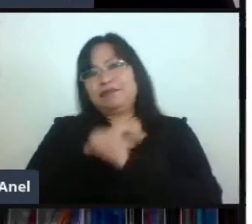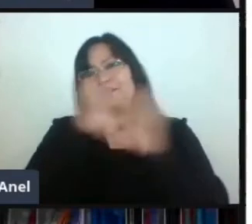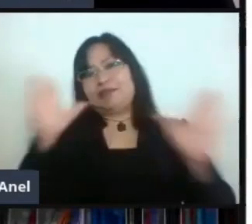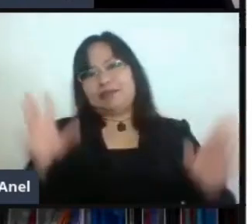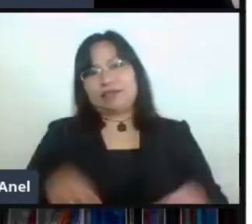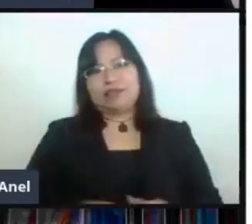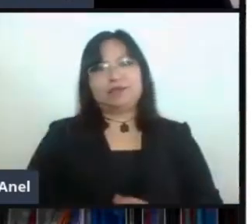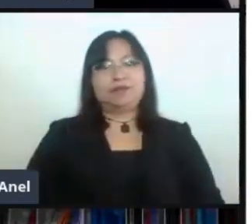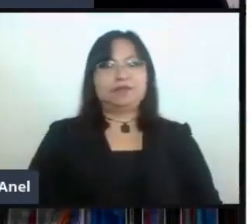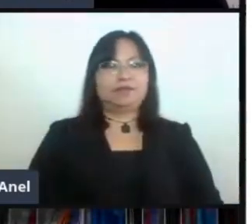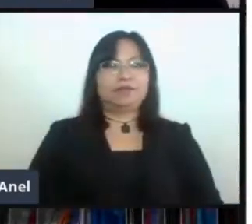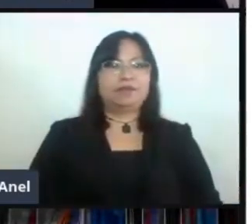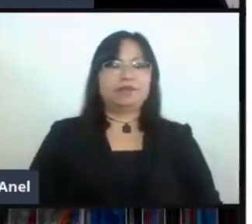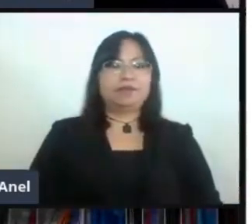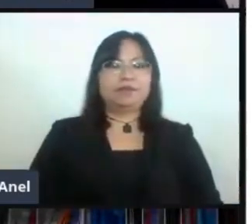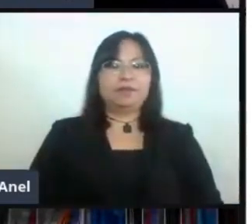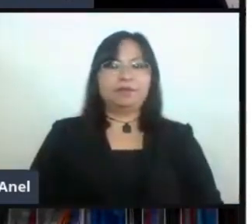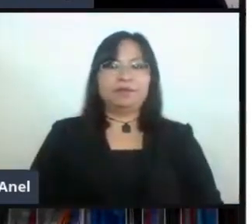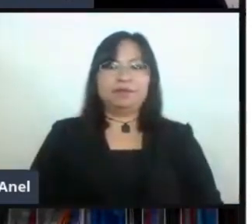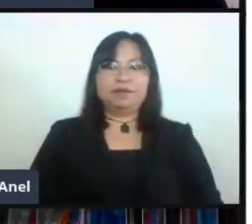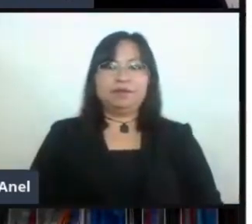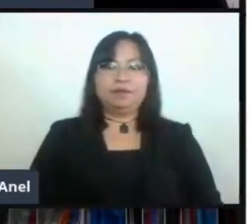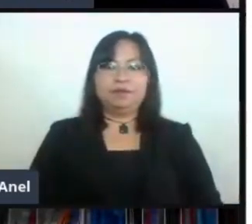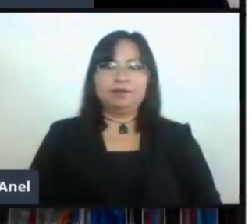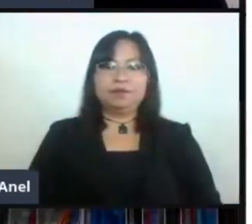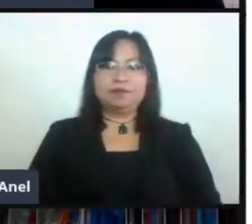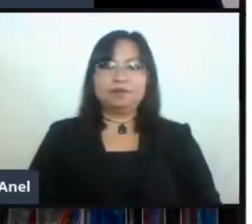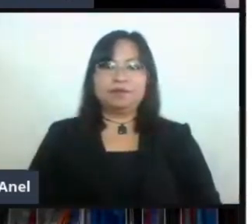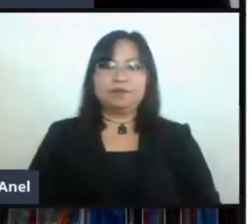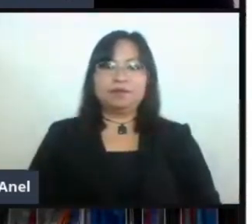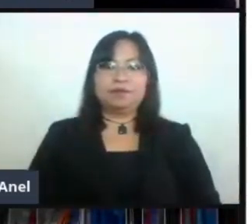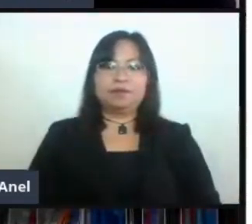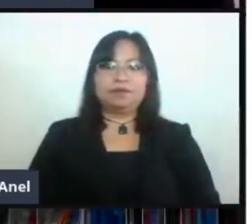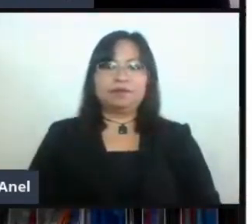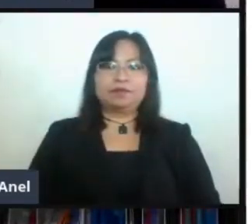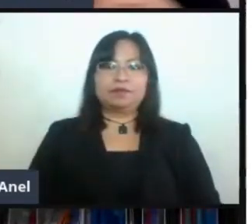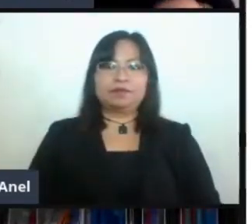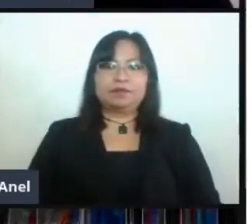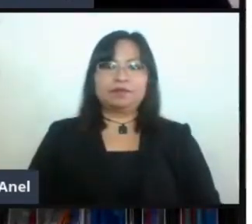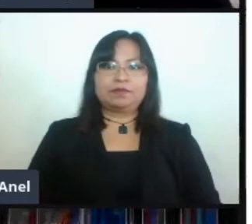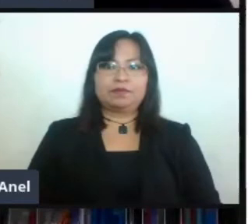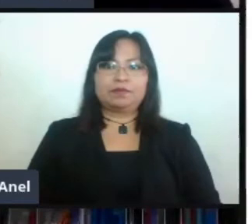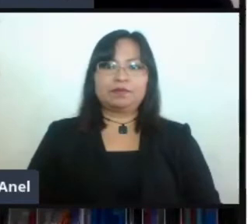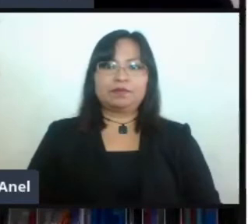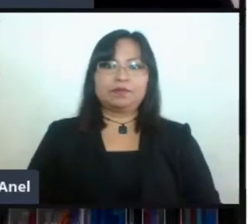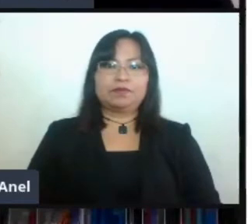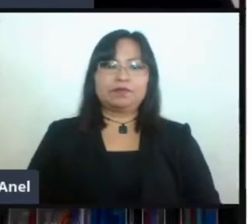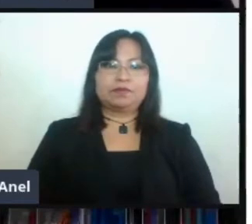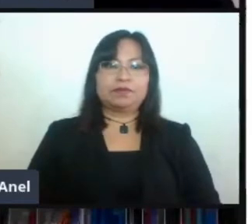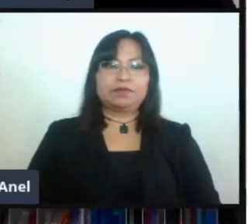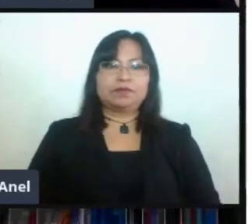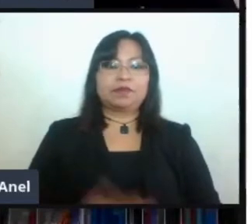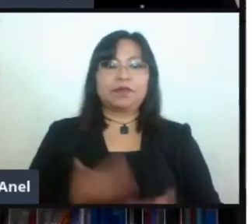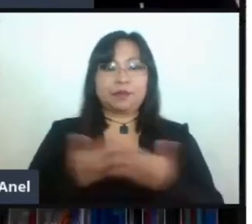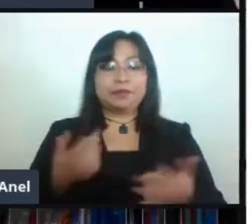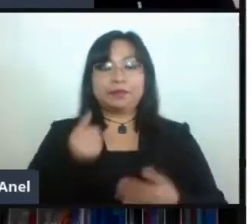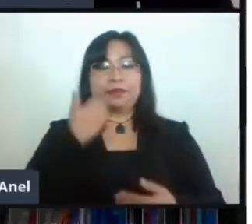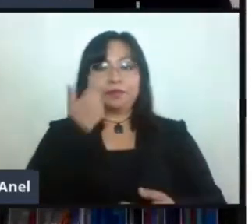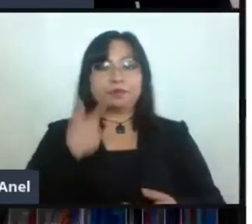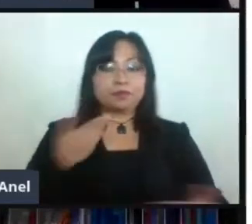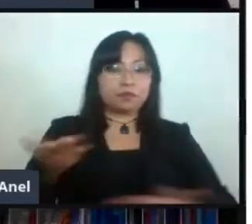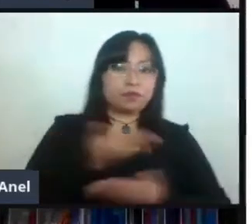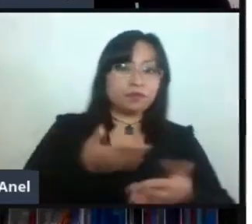Sí. Algo que me gustaría mencionar es que antes de que repasemos la